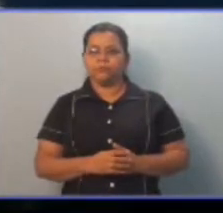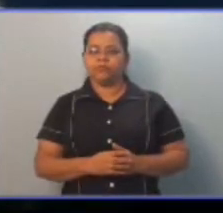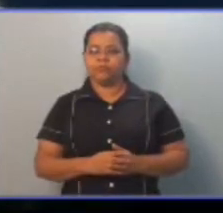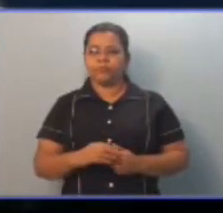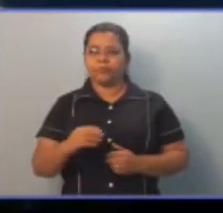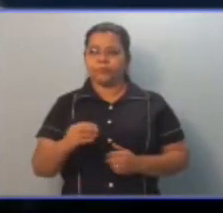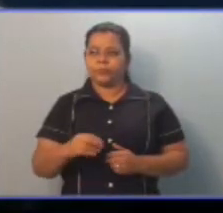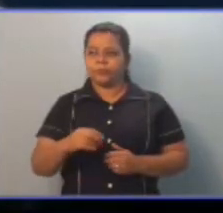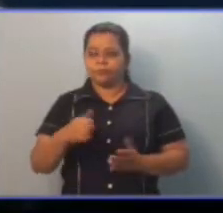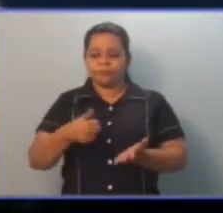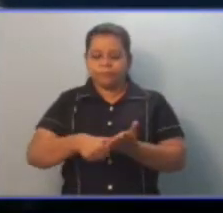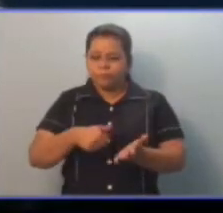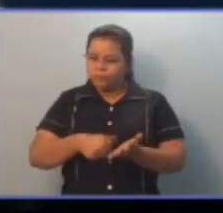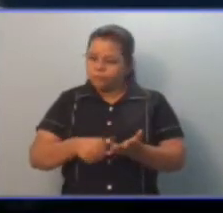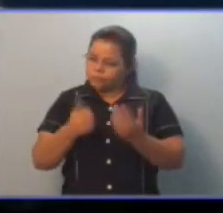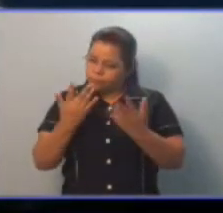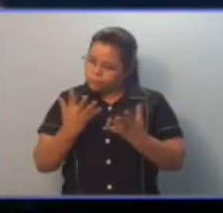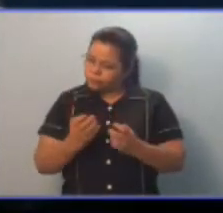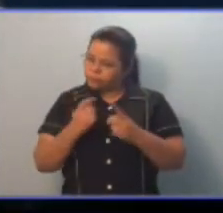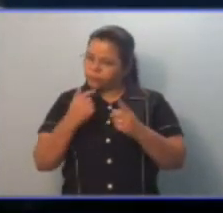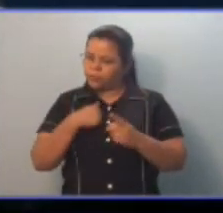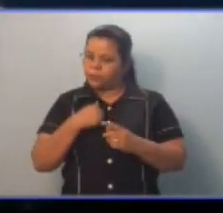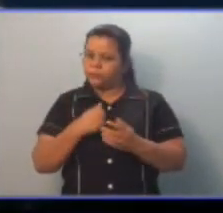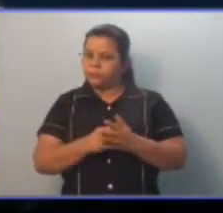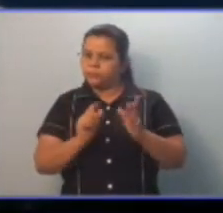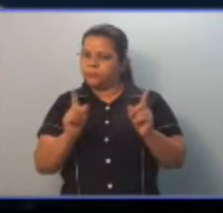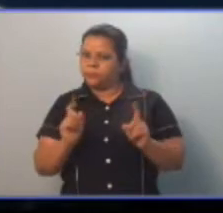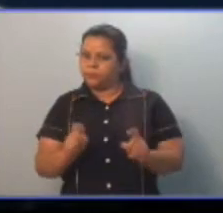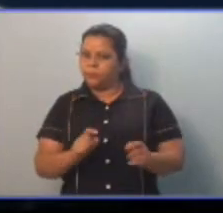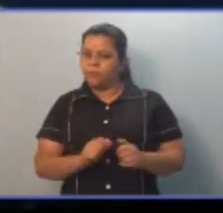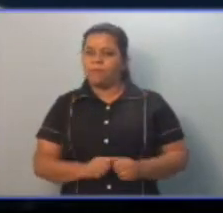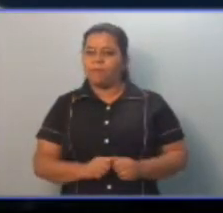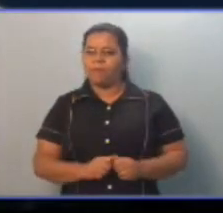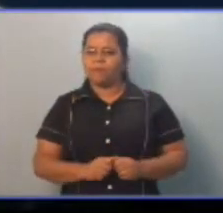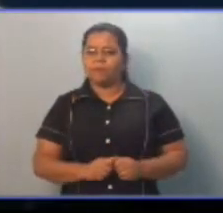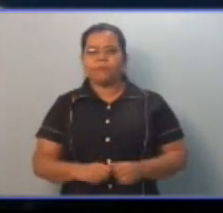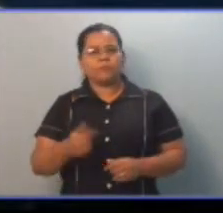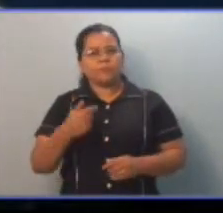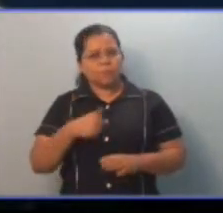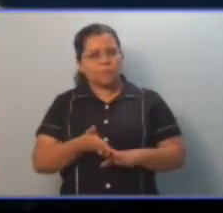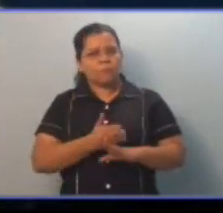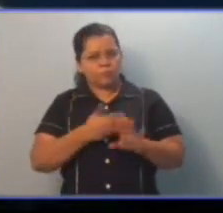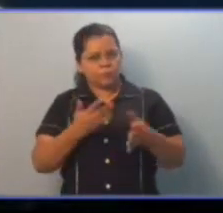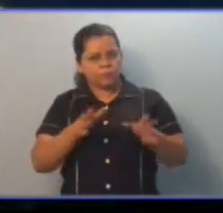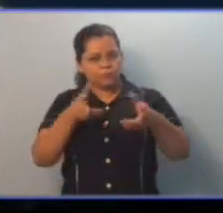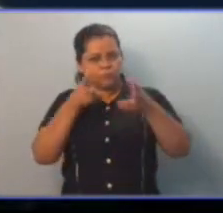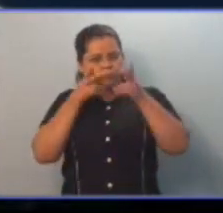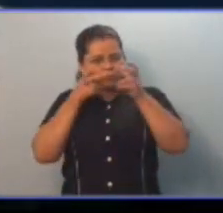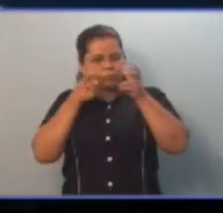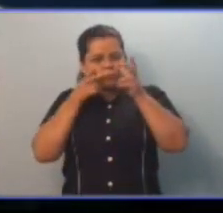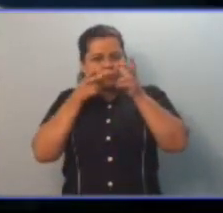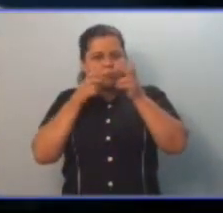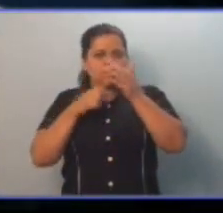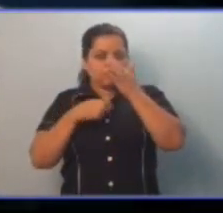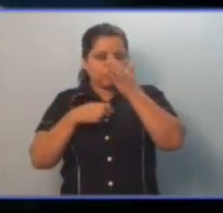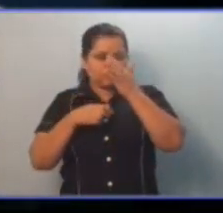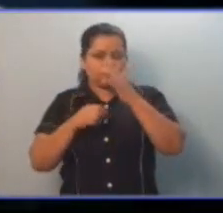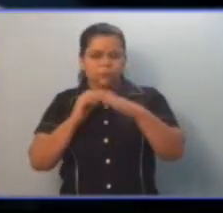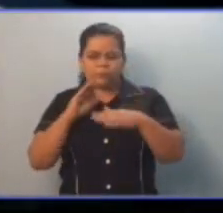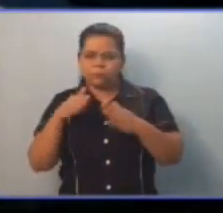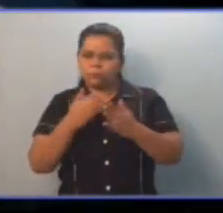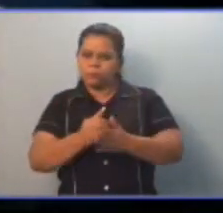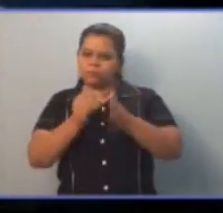Abogado Calderón, quisiera permitirme hacerle una pregunta. He escuchado con atención